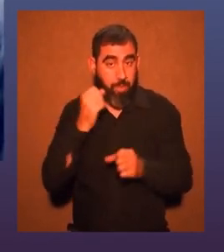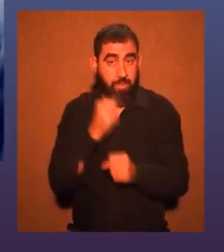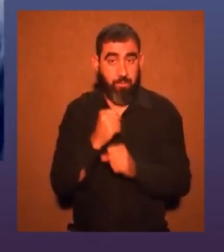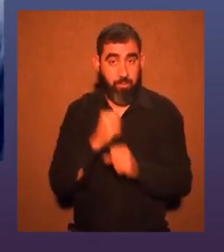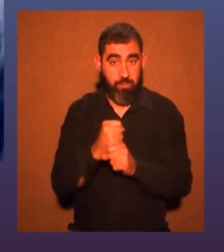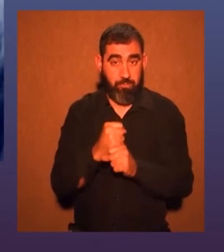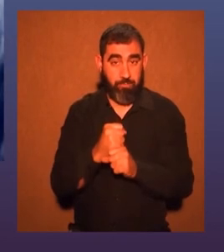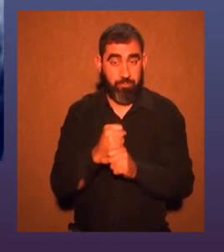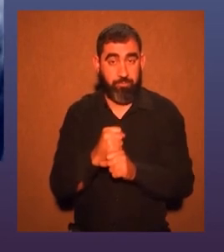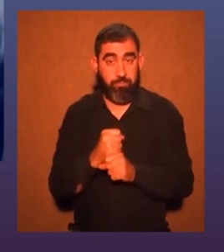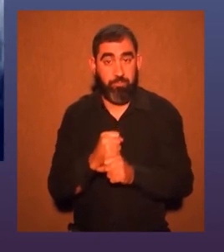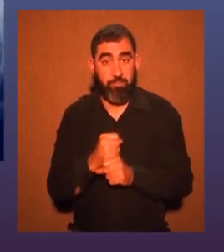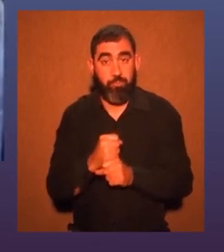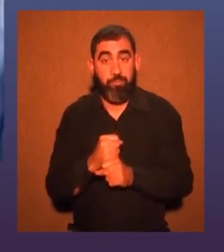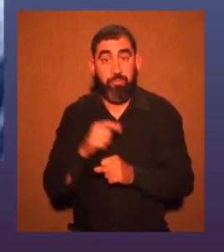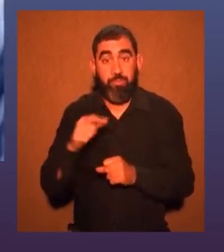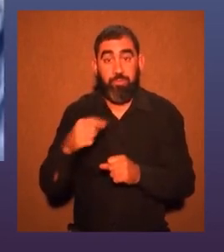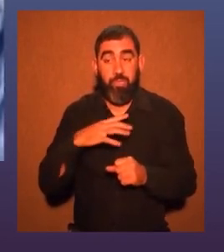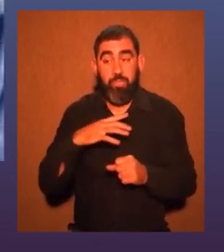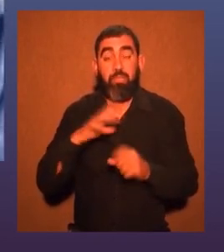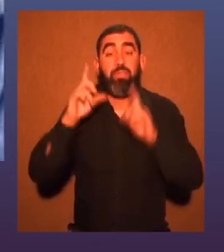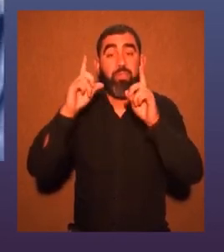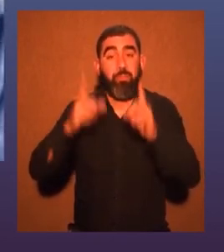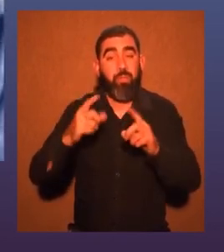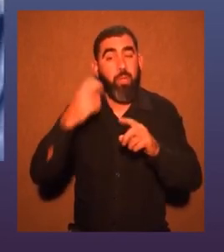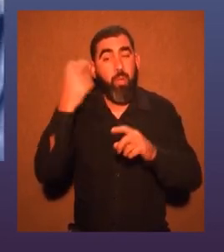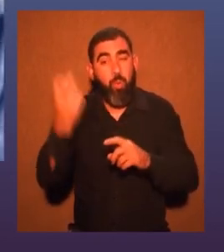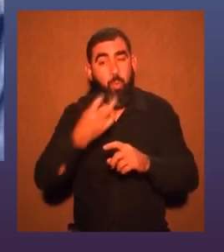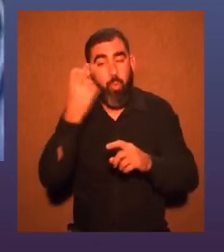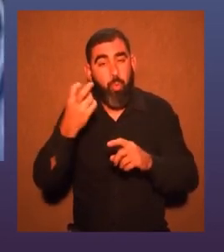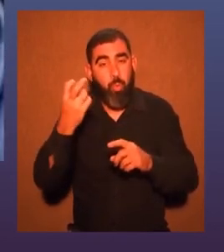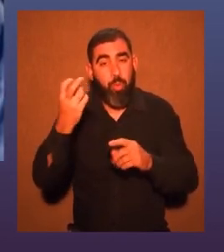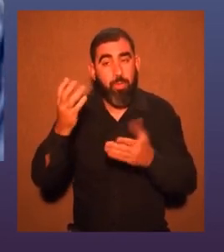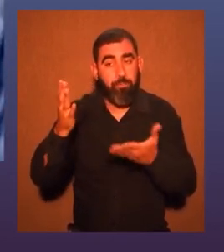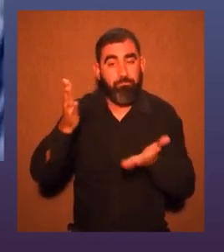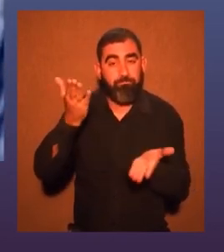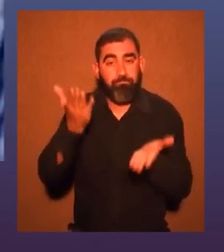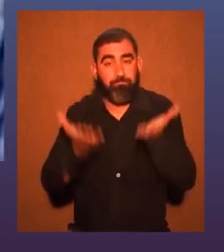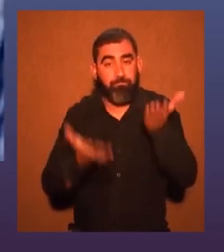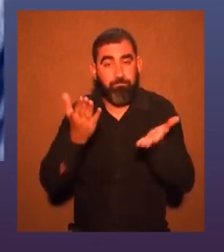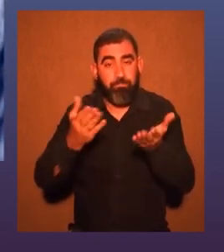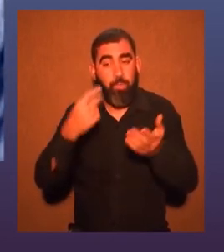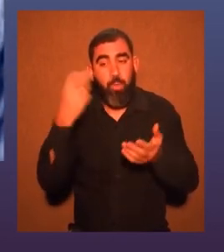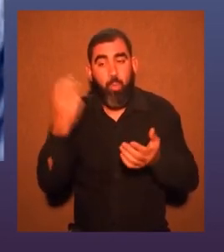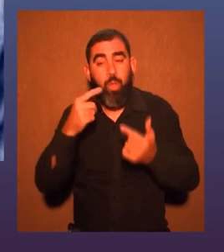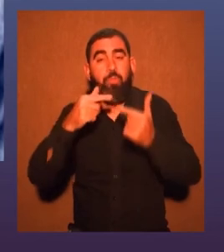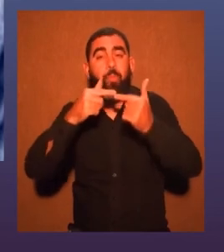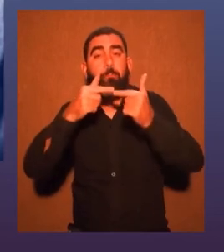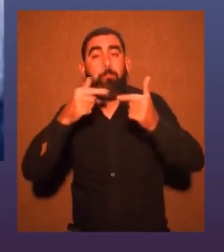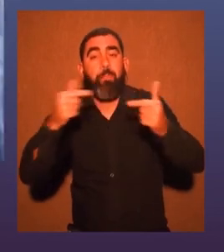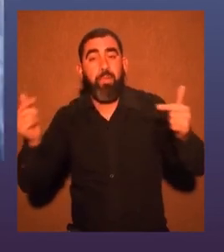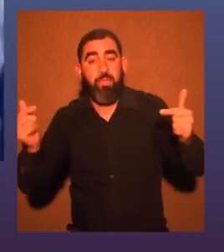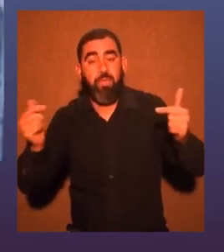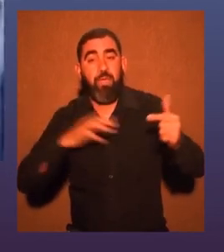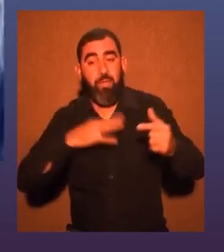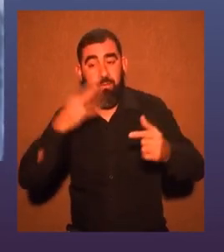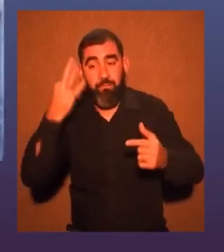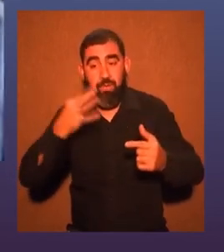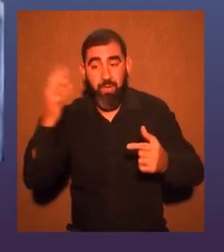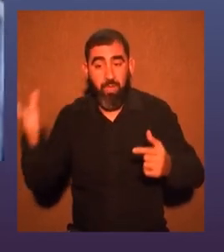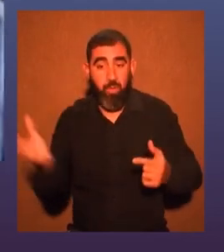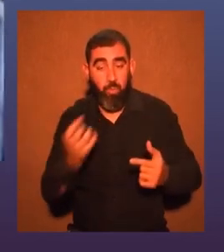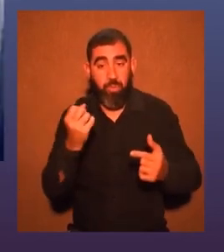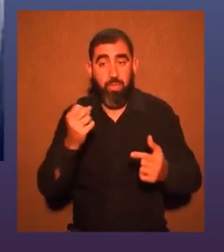trabajo, y a esa pérdida del equilibrio, y trata de encontrar el equilibrio recurriendo a los materiales que están en la vuelta.